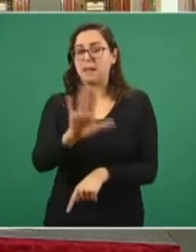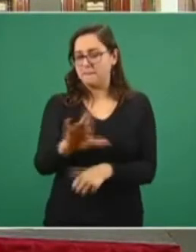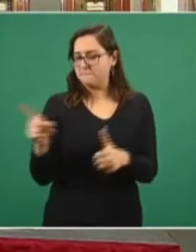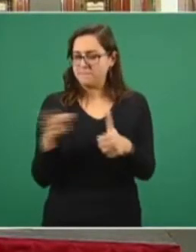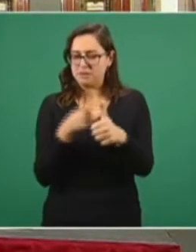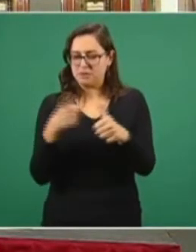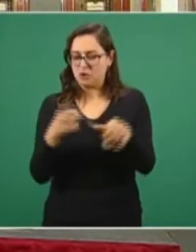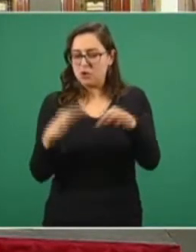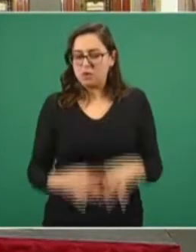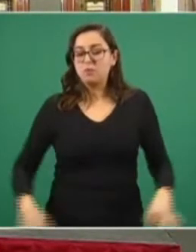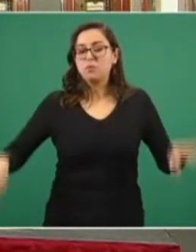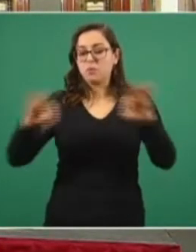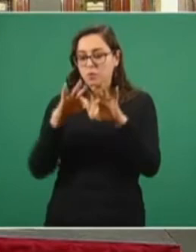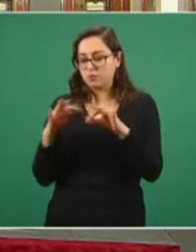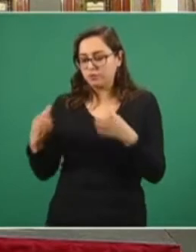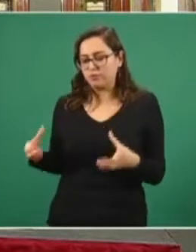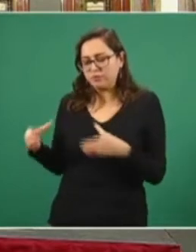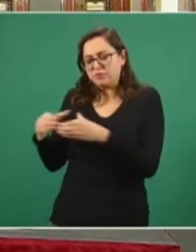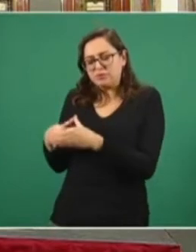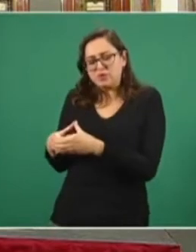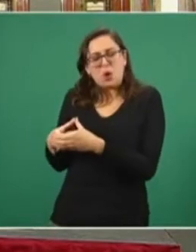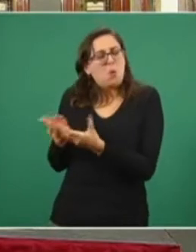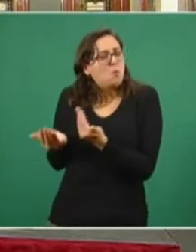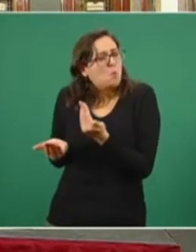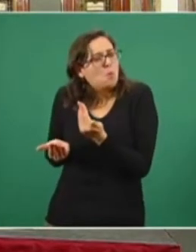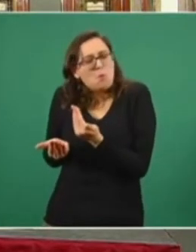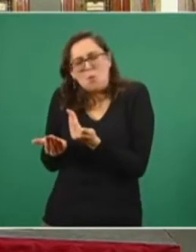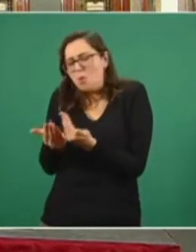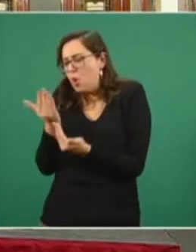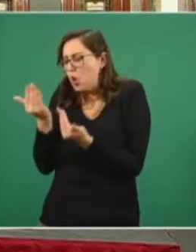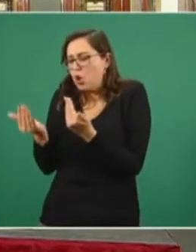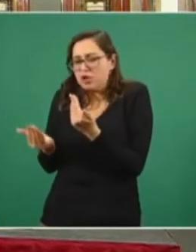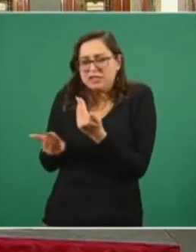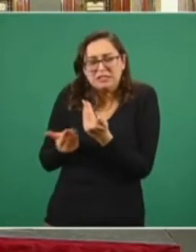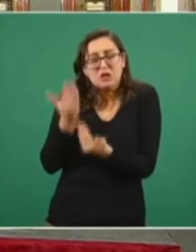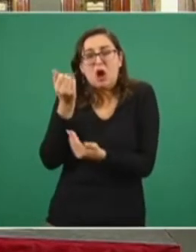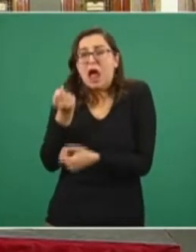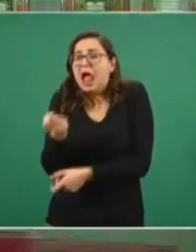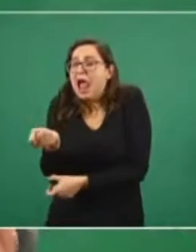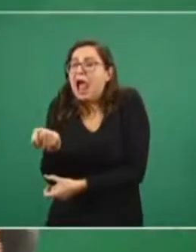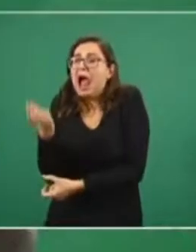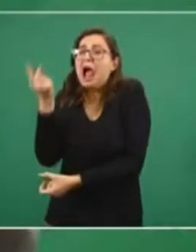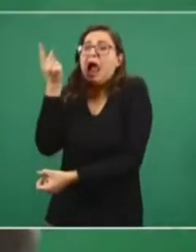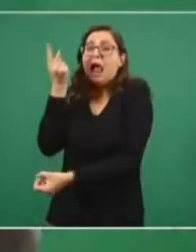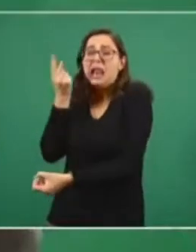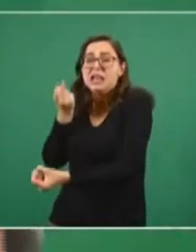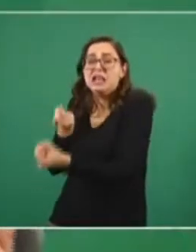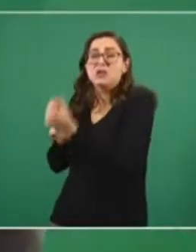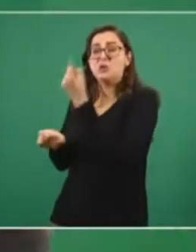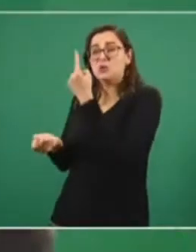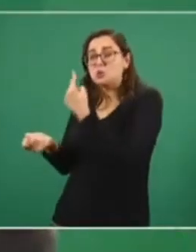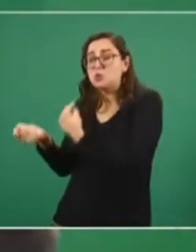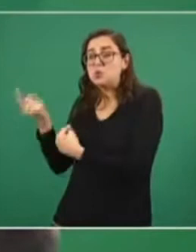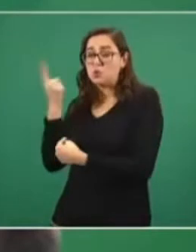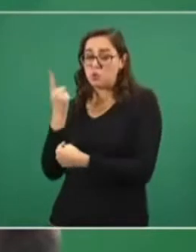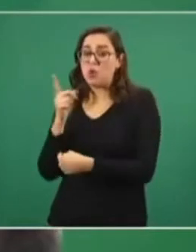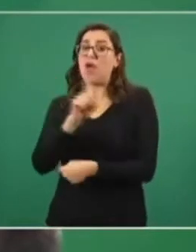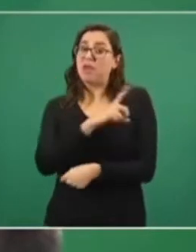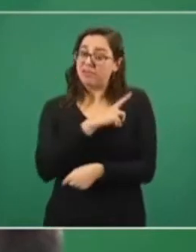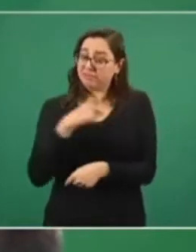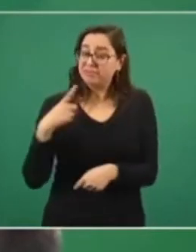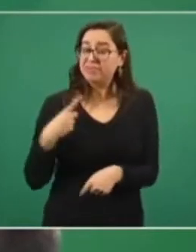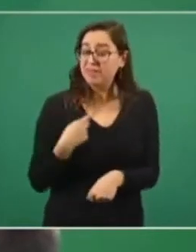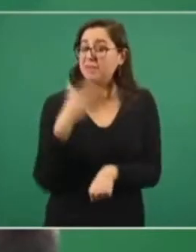tener claro. Pocos, poquísimos, son prácticamente anecdóticos. No perder de vista que esta es una enfermedad que